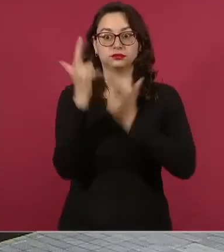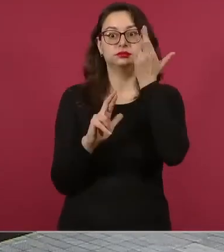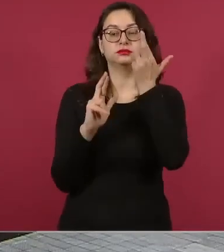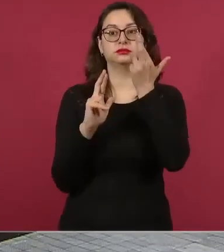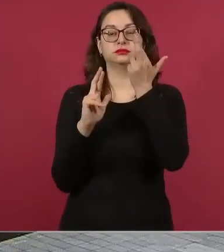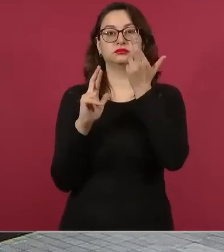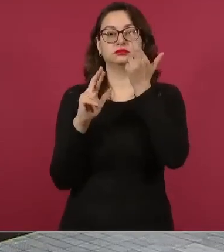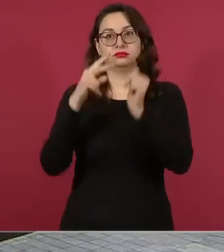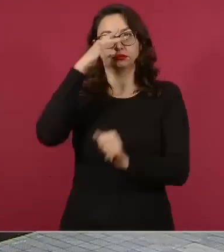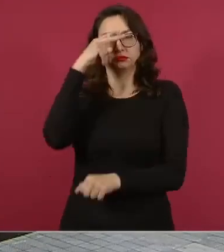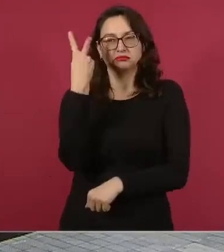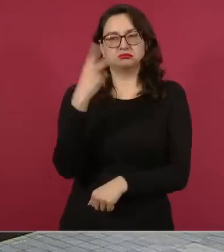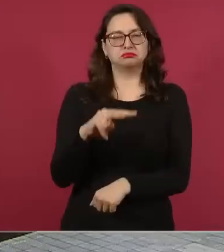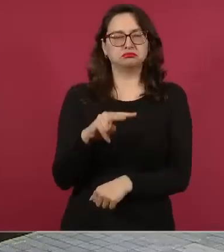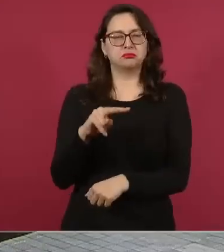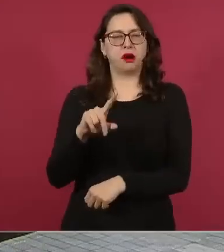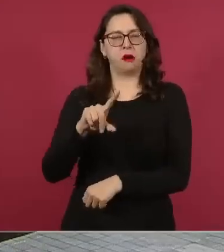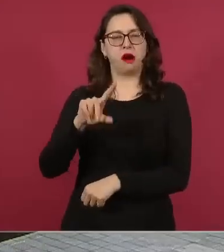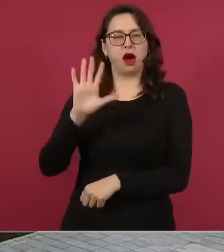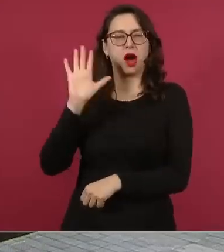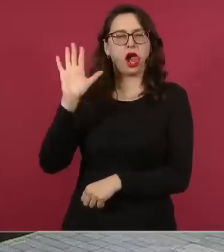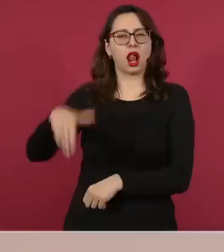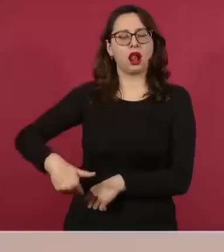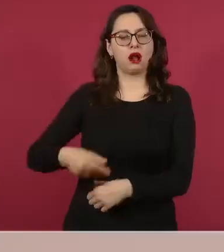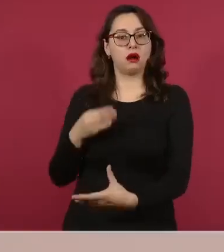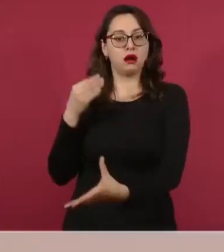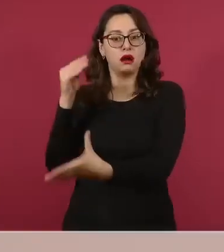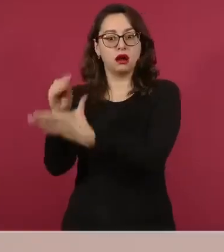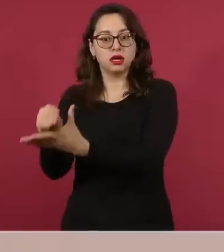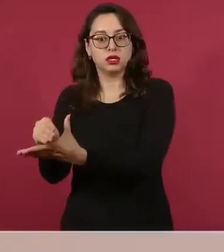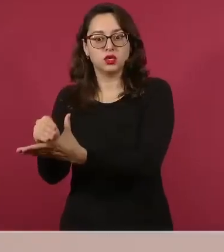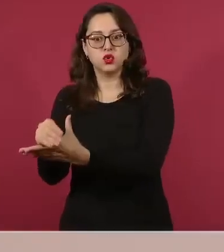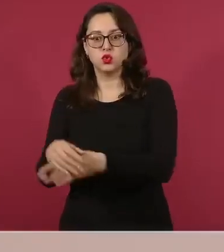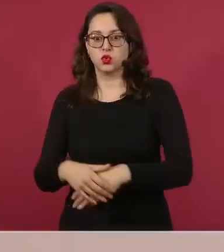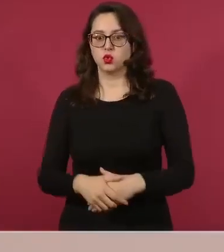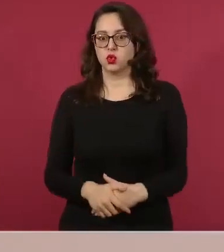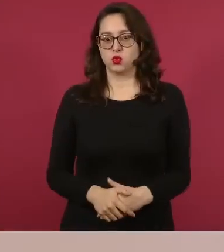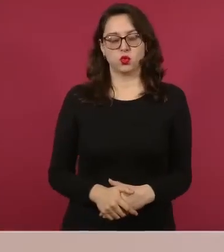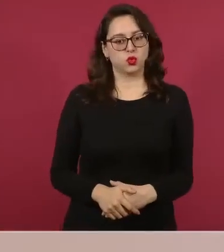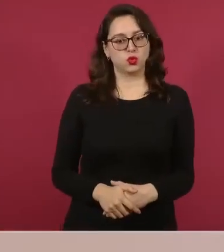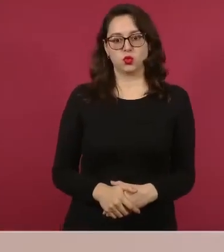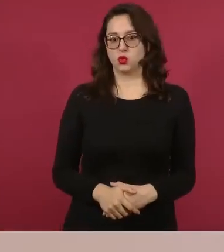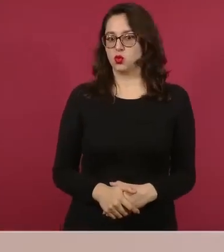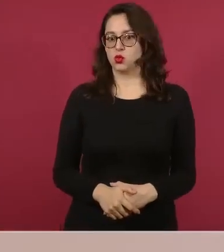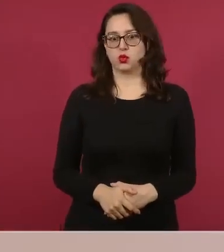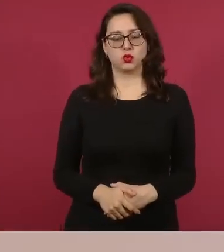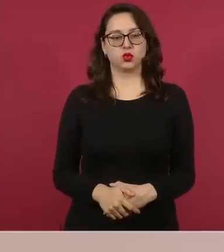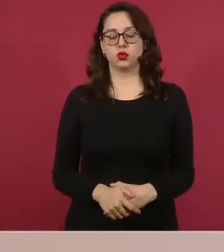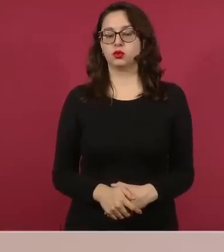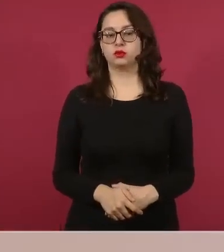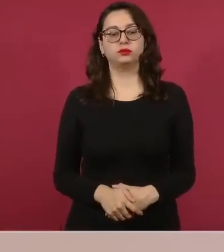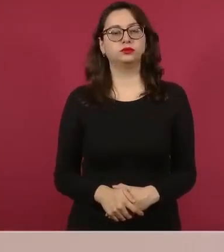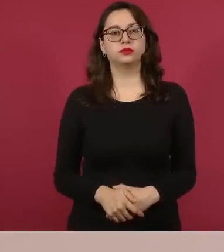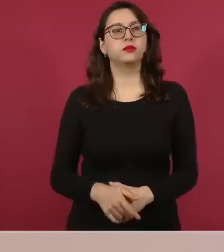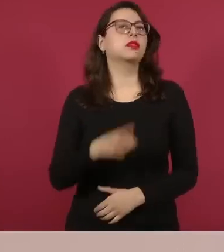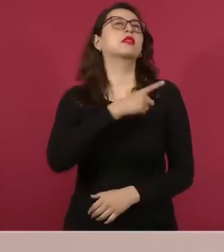inadvertida. Un día como hoy, un hombre honesto, Francisco I.